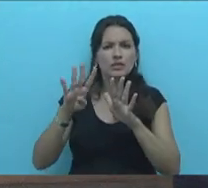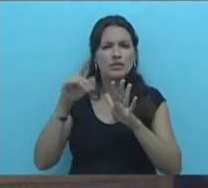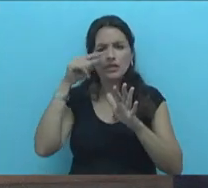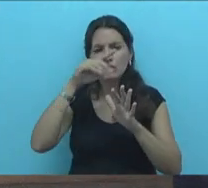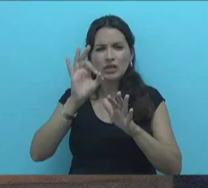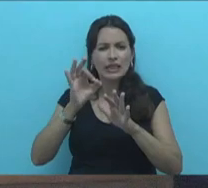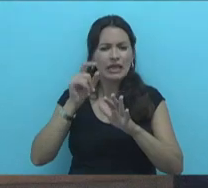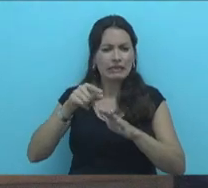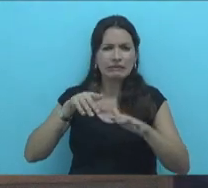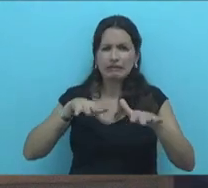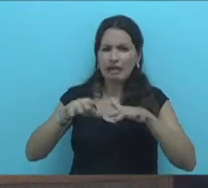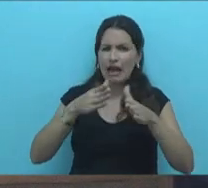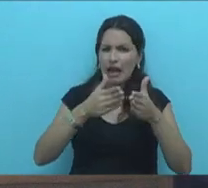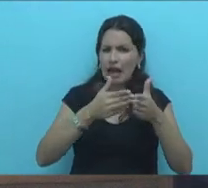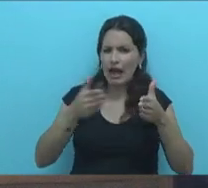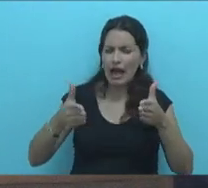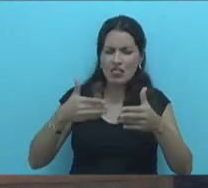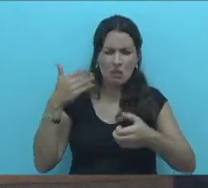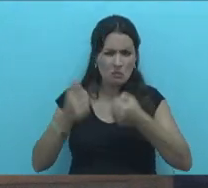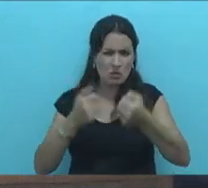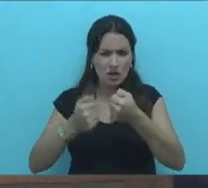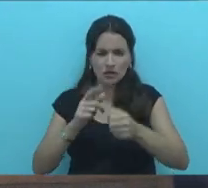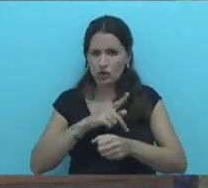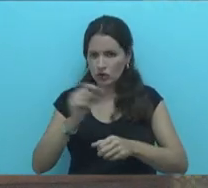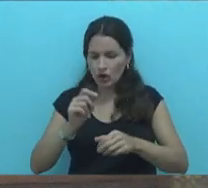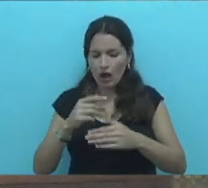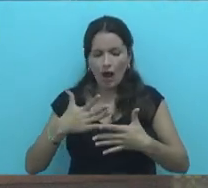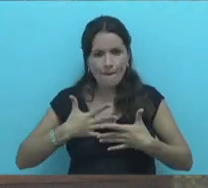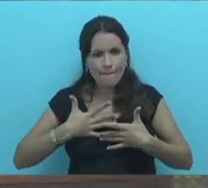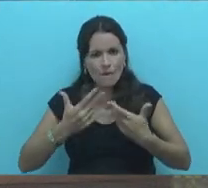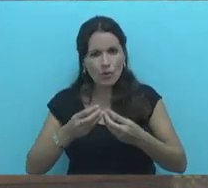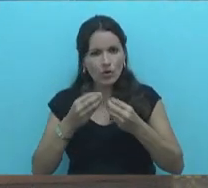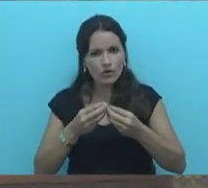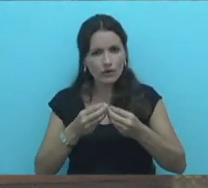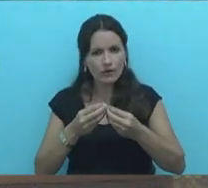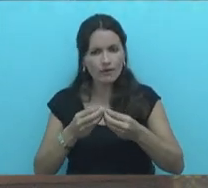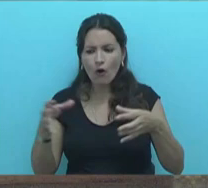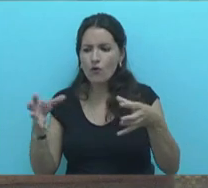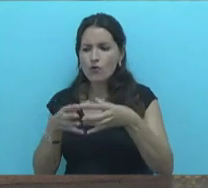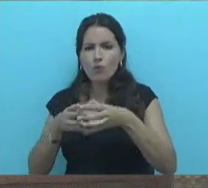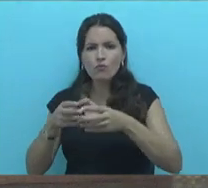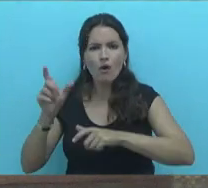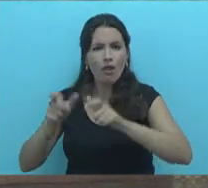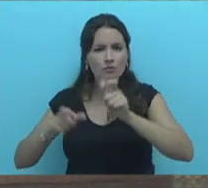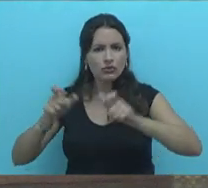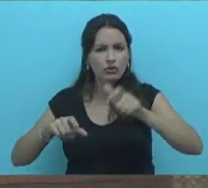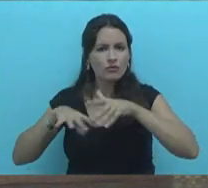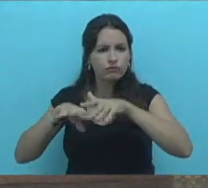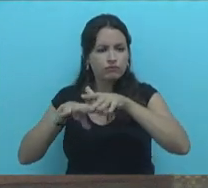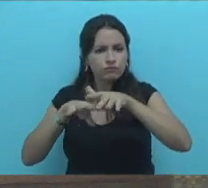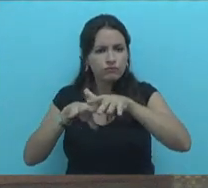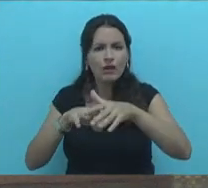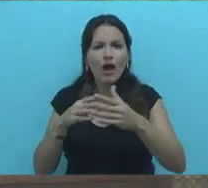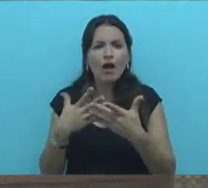sabía, tenía un gusto de saber que su destino individual tenía sentido en cuanto a lo colectivo. La felicidad era un derecho